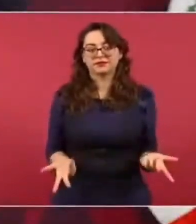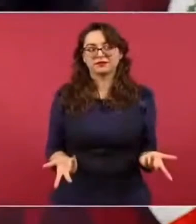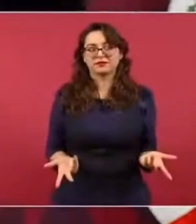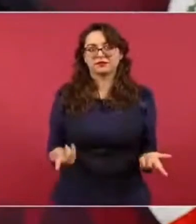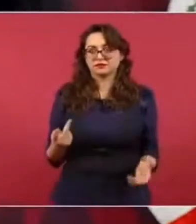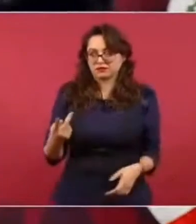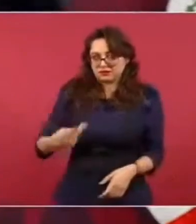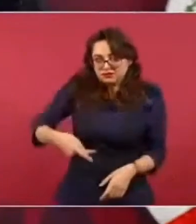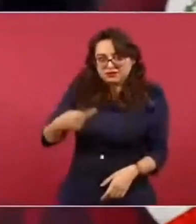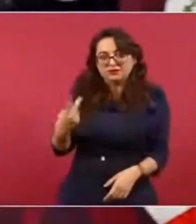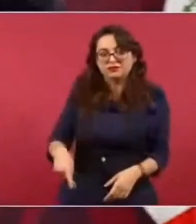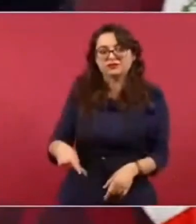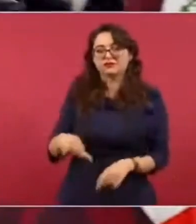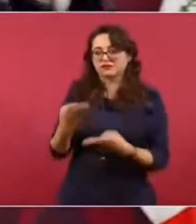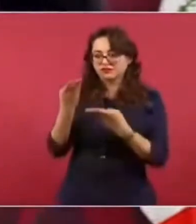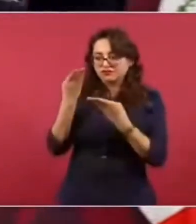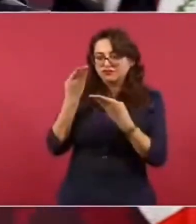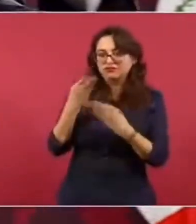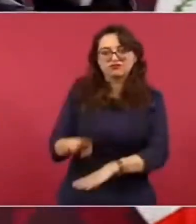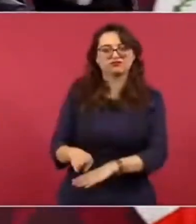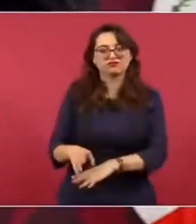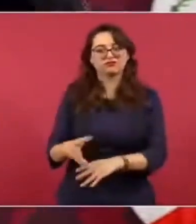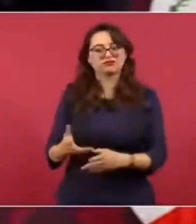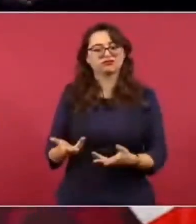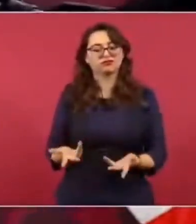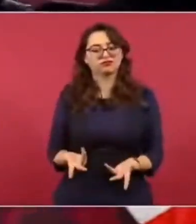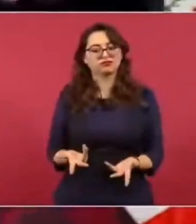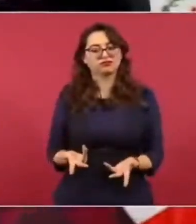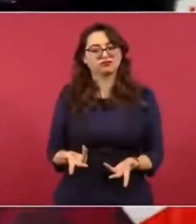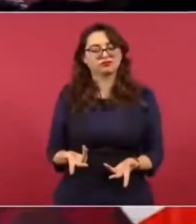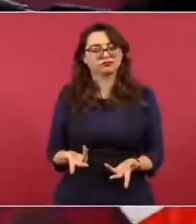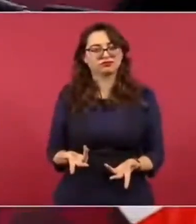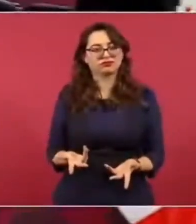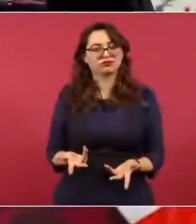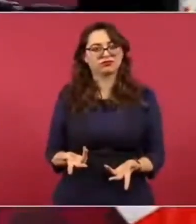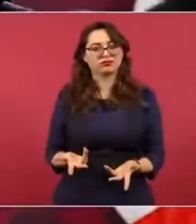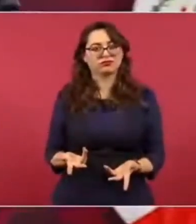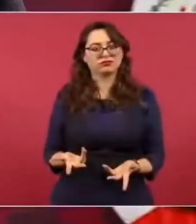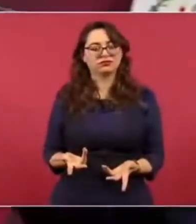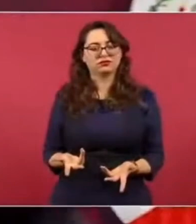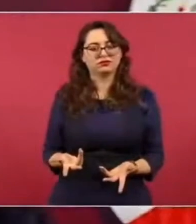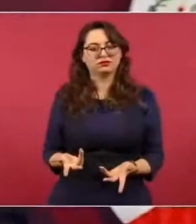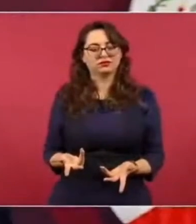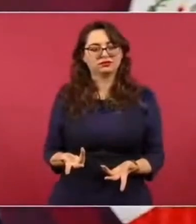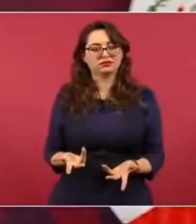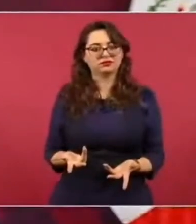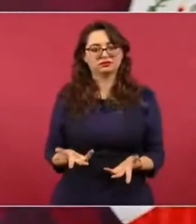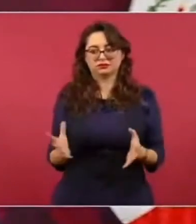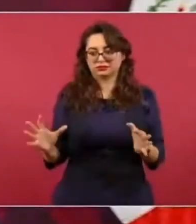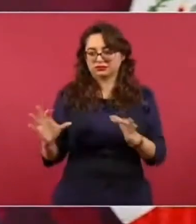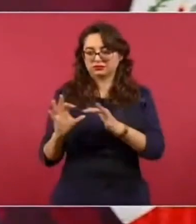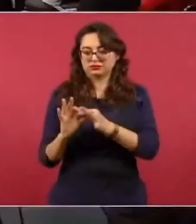para que ahí pague la gente todos los impuestos, aparte de el SAT?